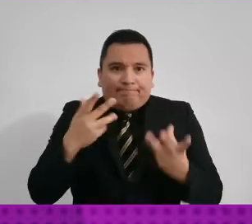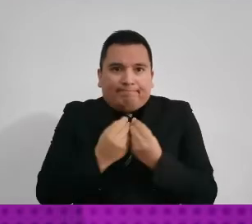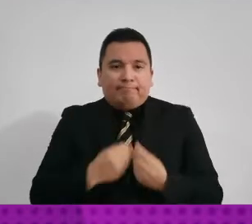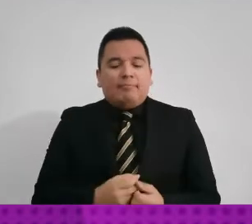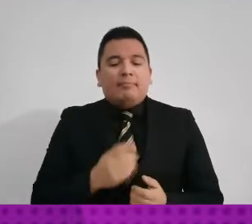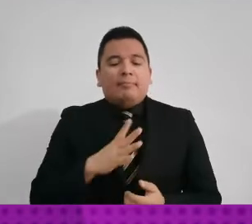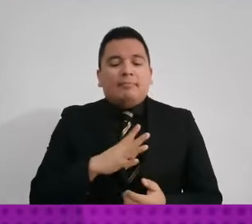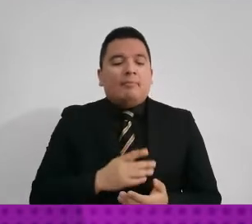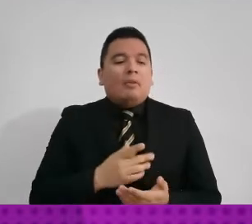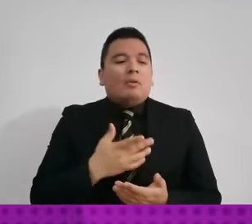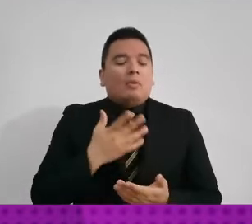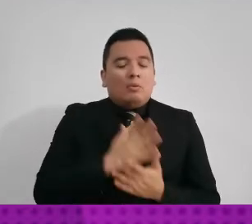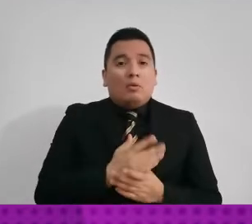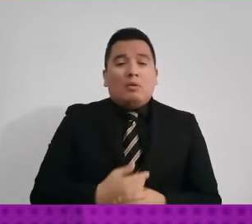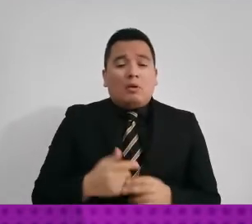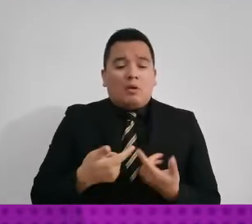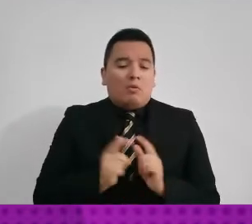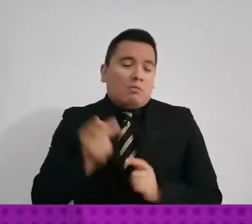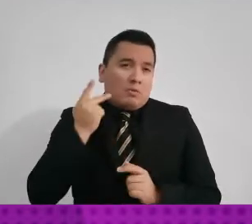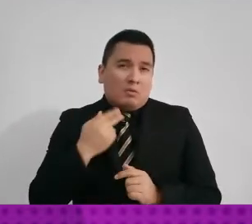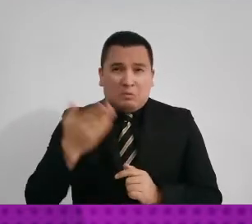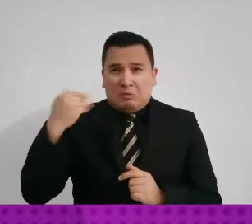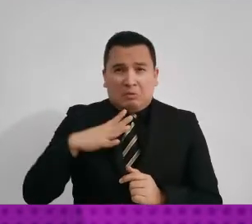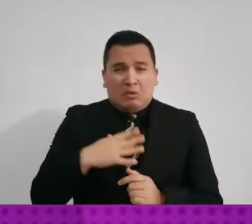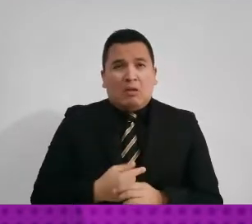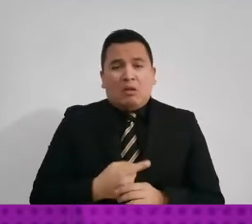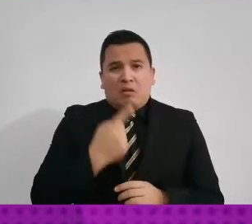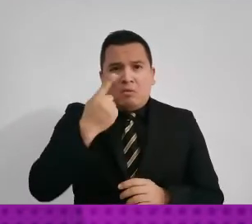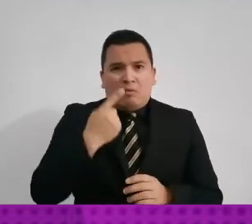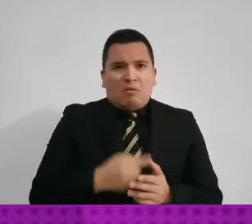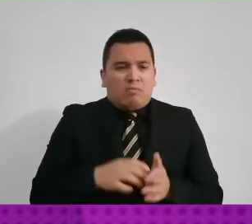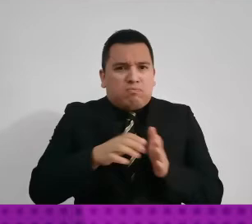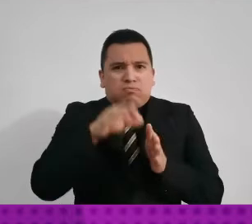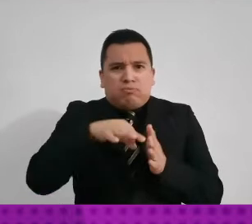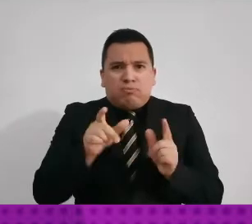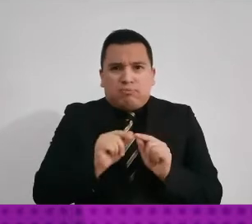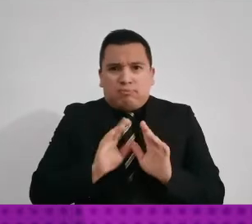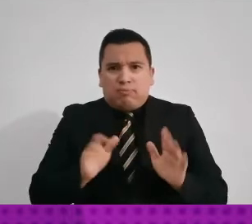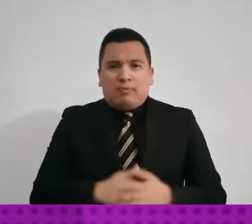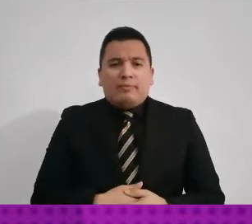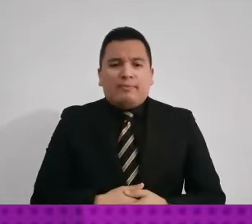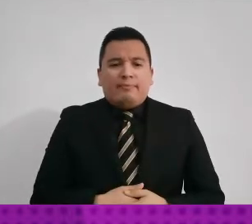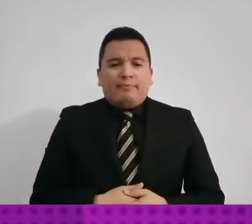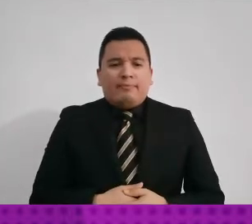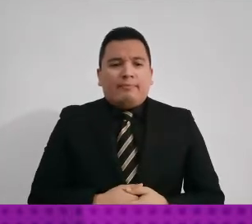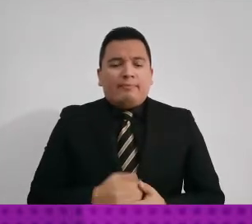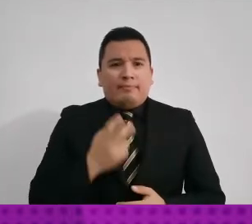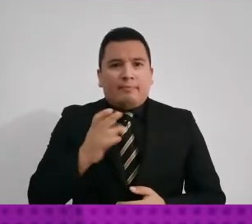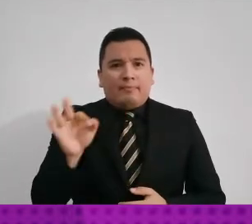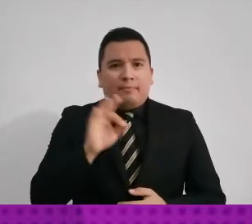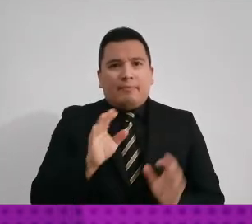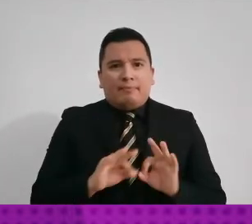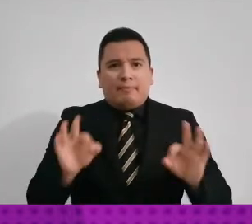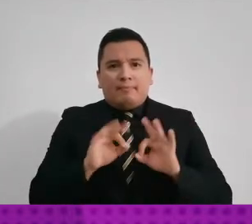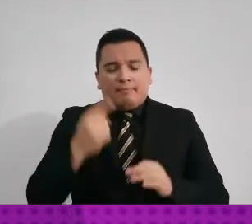coaligar. Únicamente se pueden coaligar los partidos que ya han participado por lo menos en un proceso electoral, pero es una de las